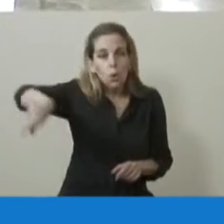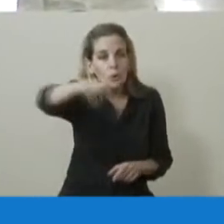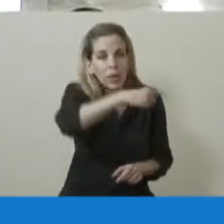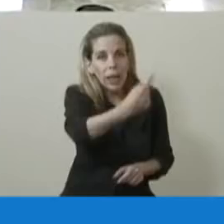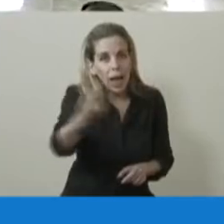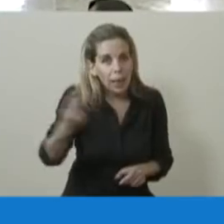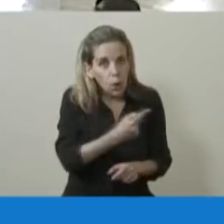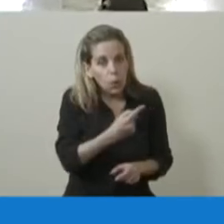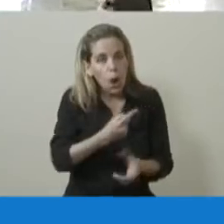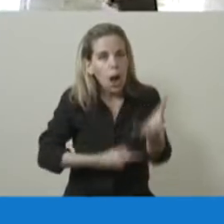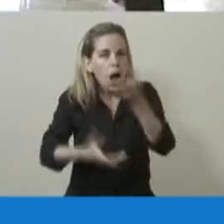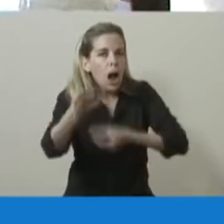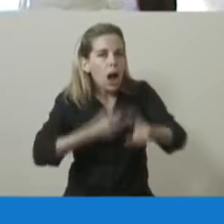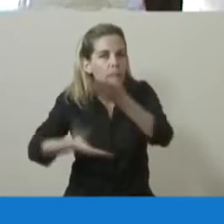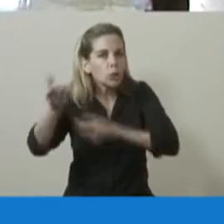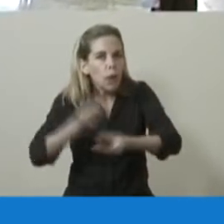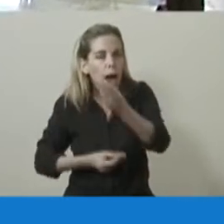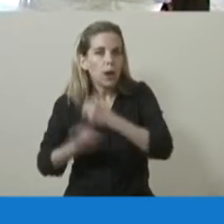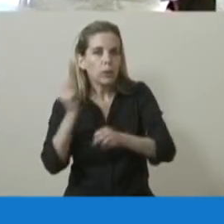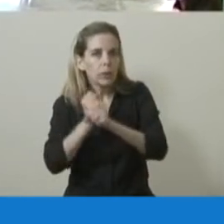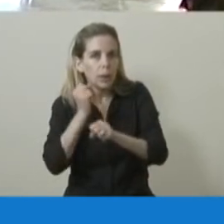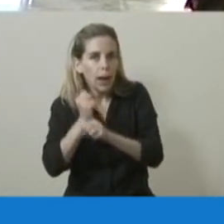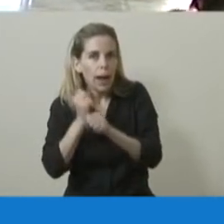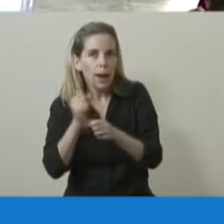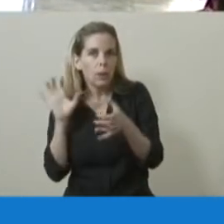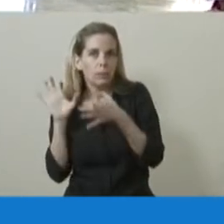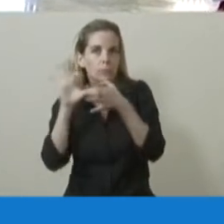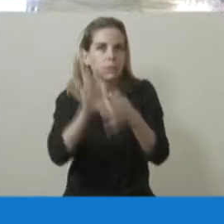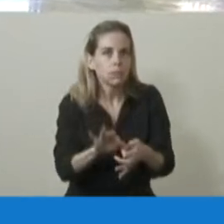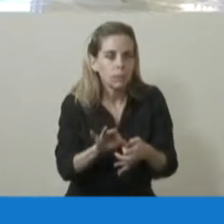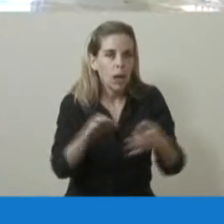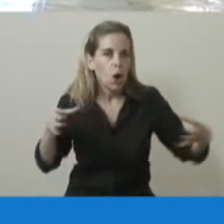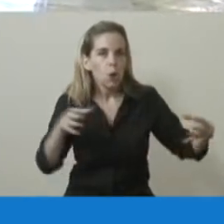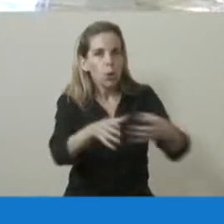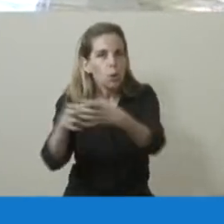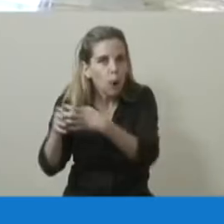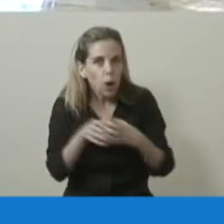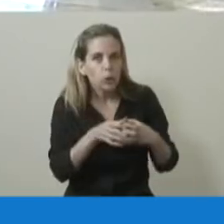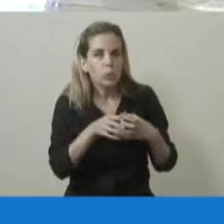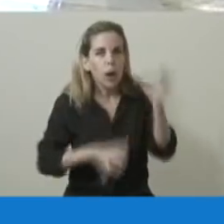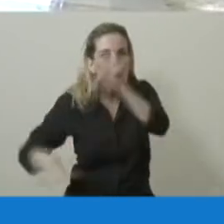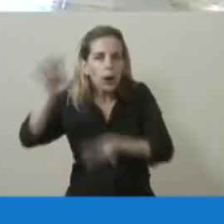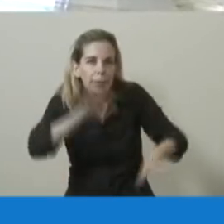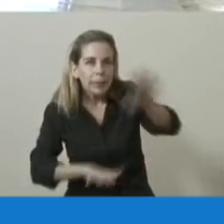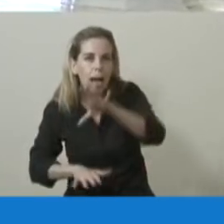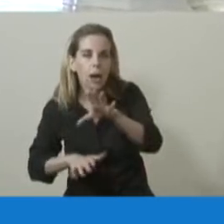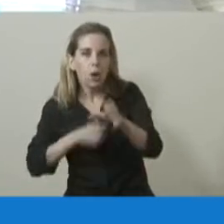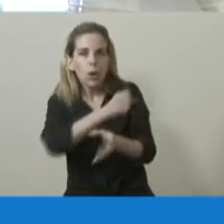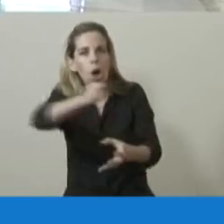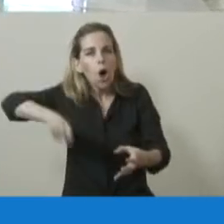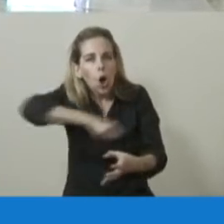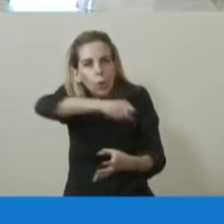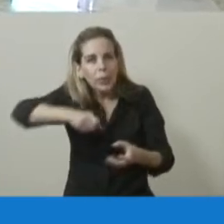mucho, colaboraron y se unieron a los movimientos sociales para distribuir comidas y alimentos entre